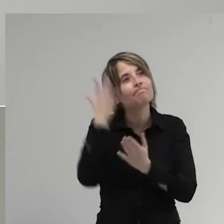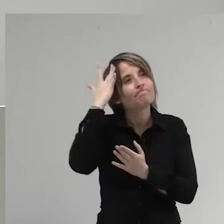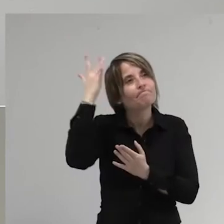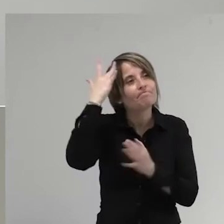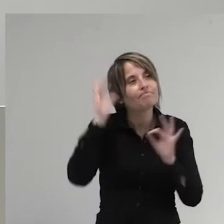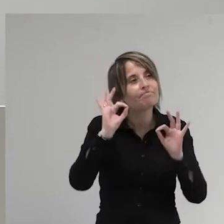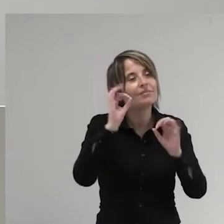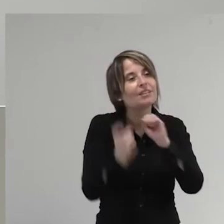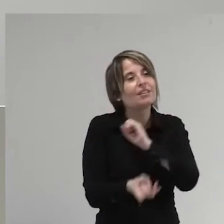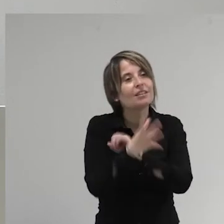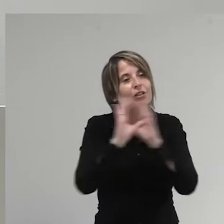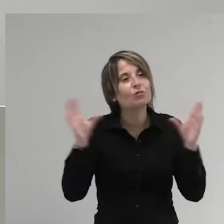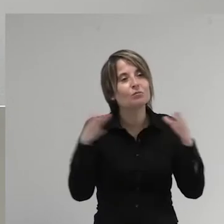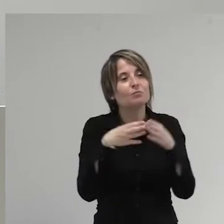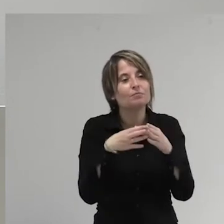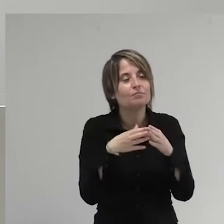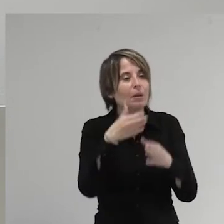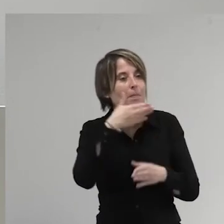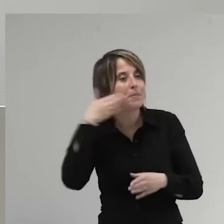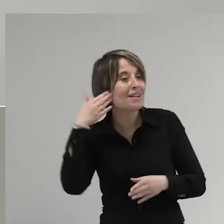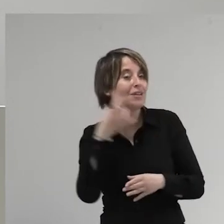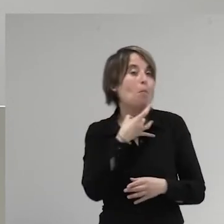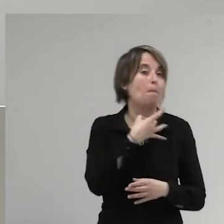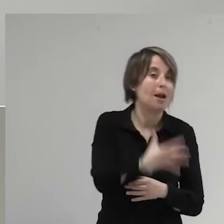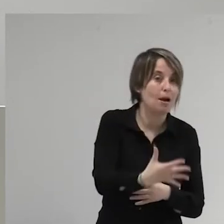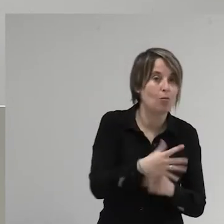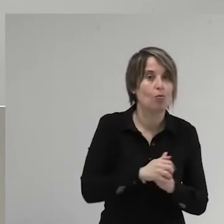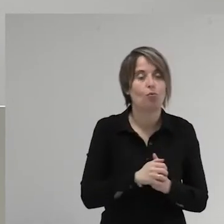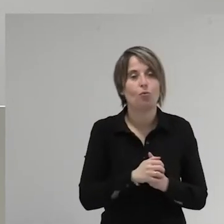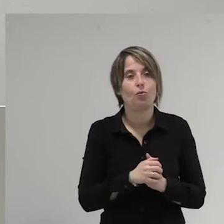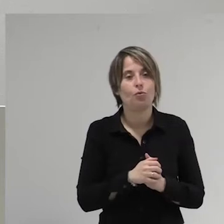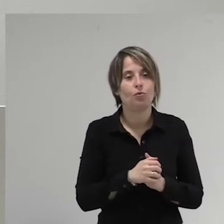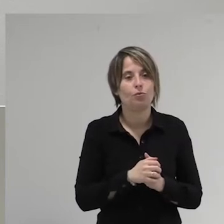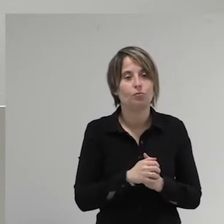las formaciones sobre privilegio blanco,